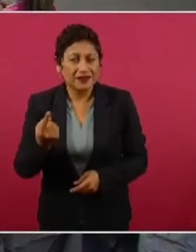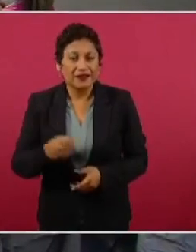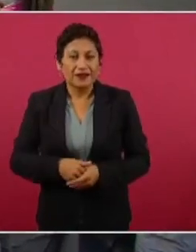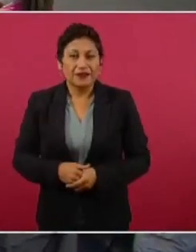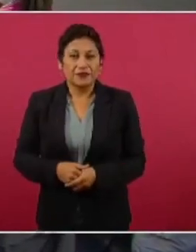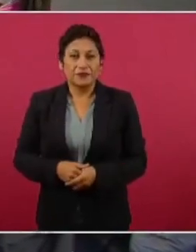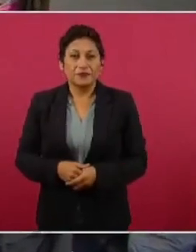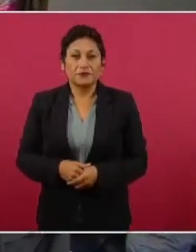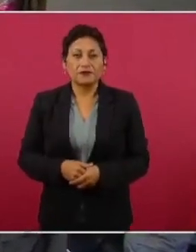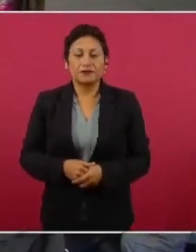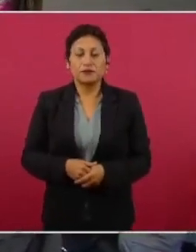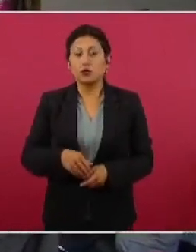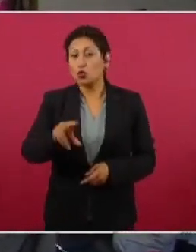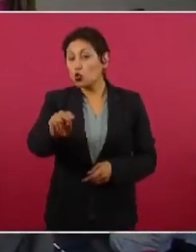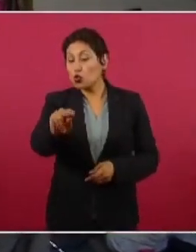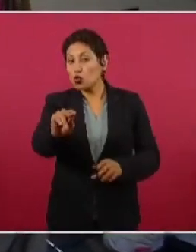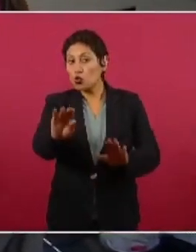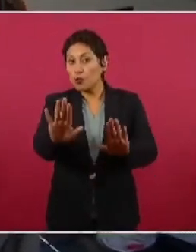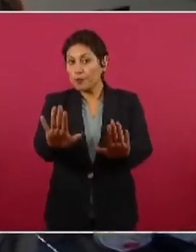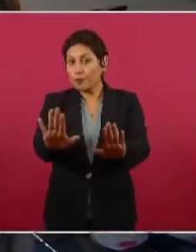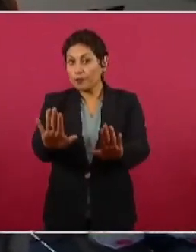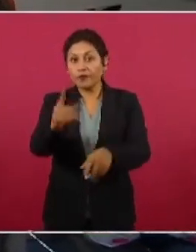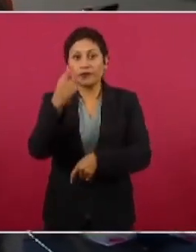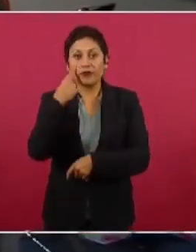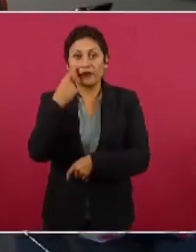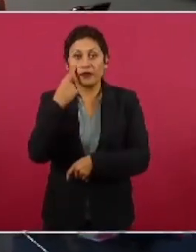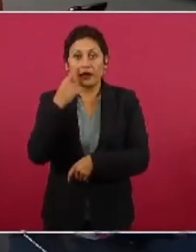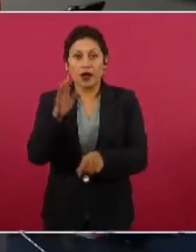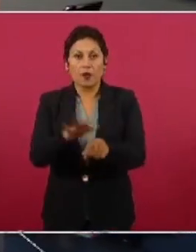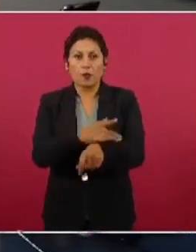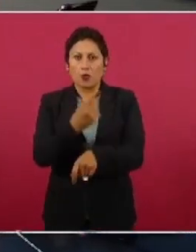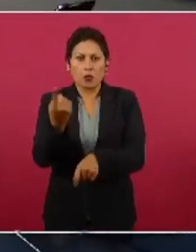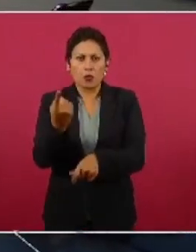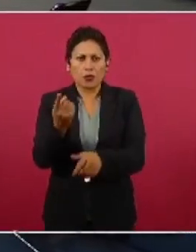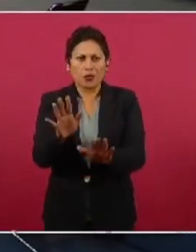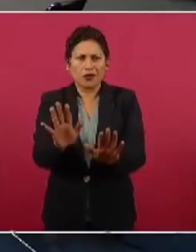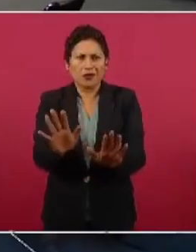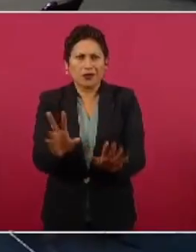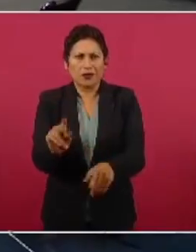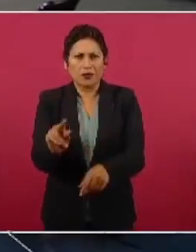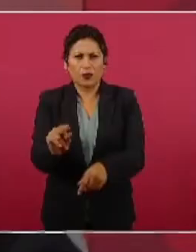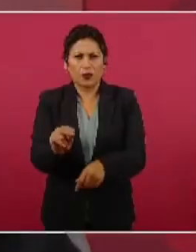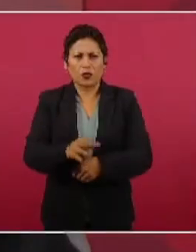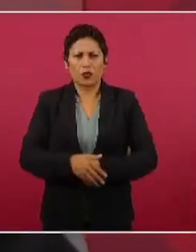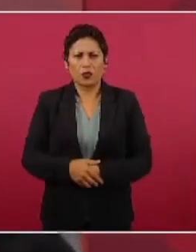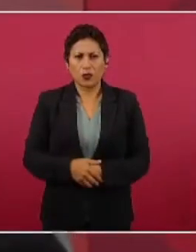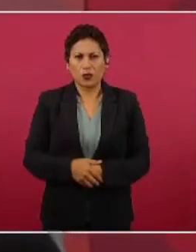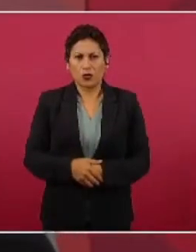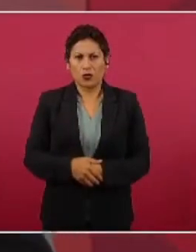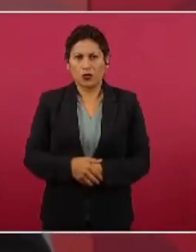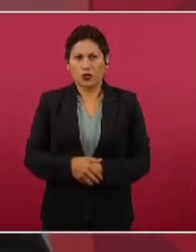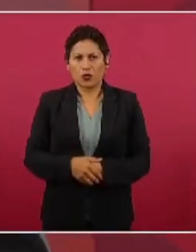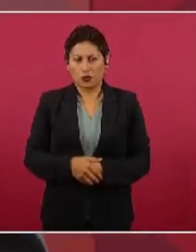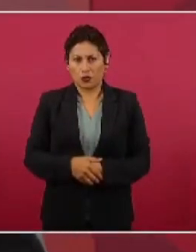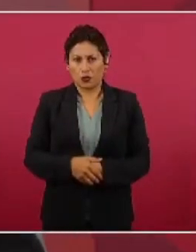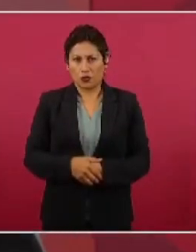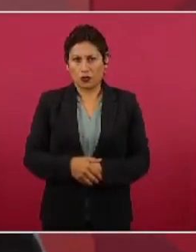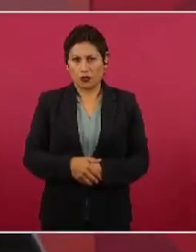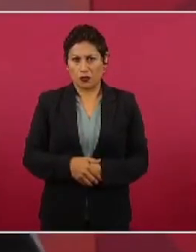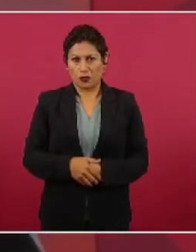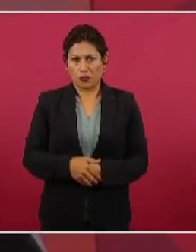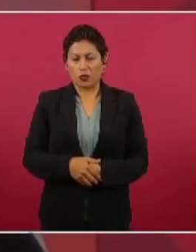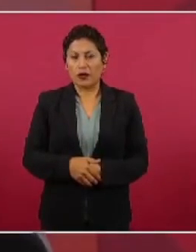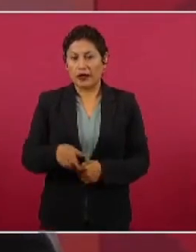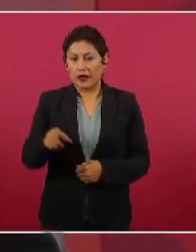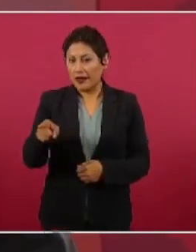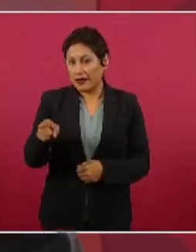No, no, no, no, pero no tienen por qué hacerlo. No tienen por qué hacerlo. Pero así